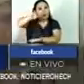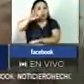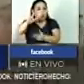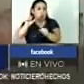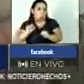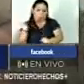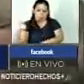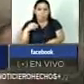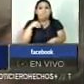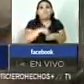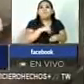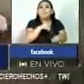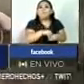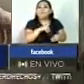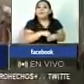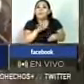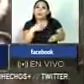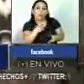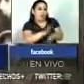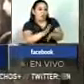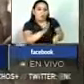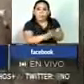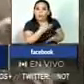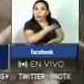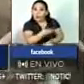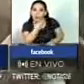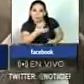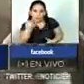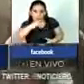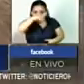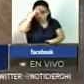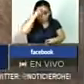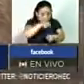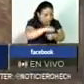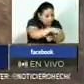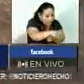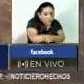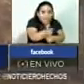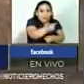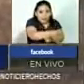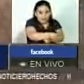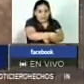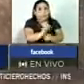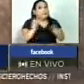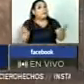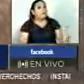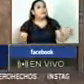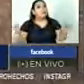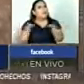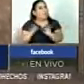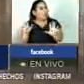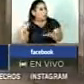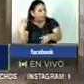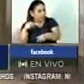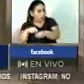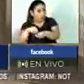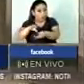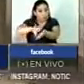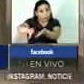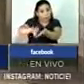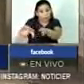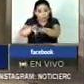permitiendo ahorrar para los insumos agrícolas que necesitará este año, y también para una cama,